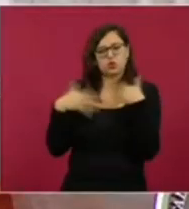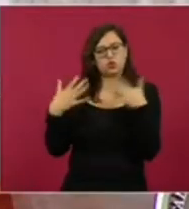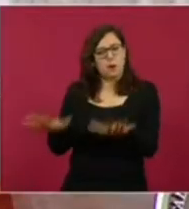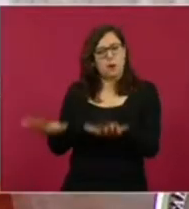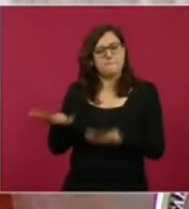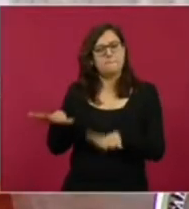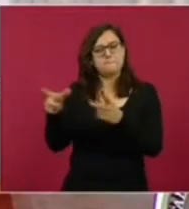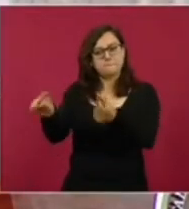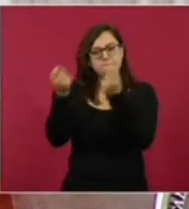Gracias.